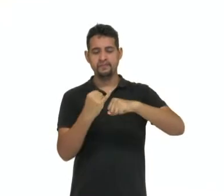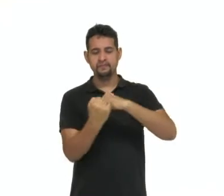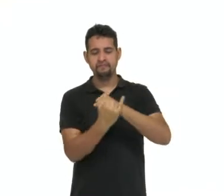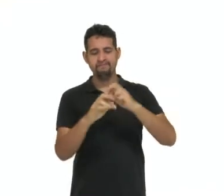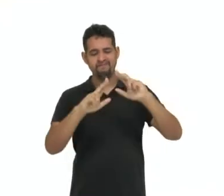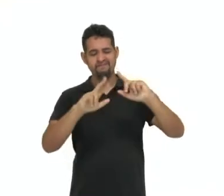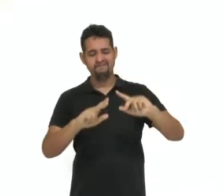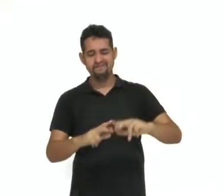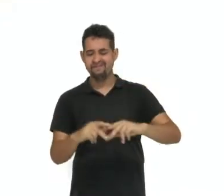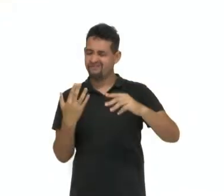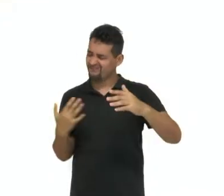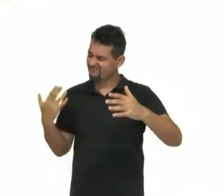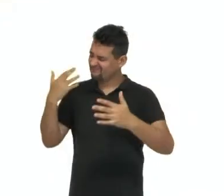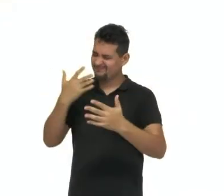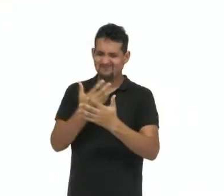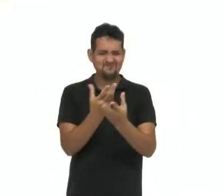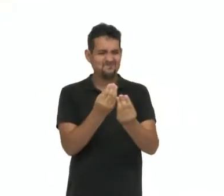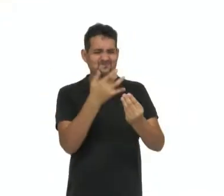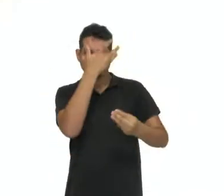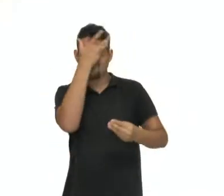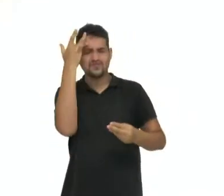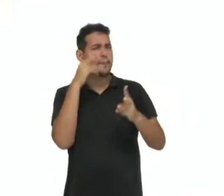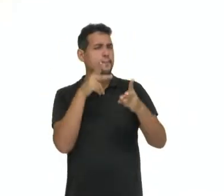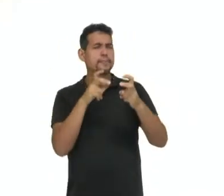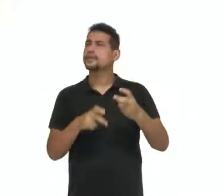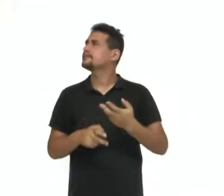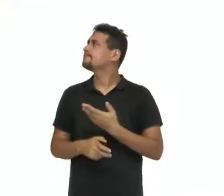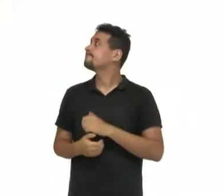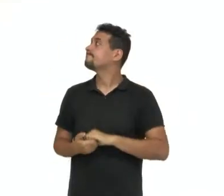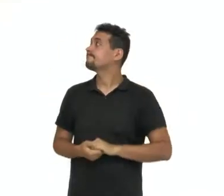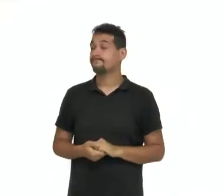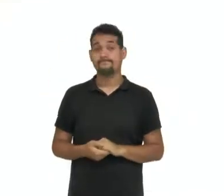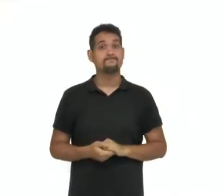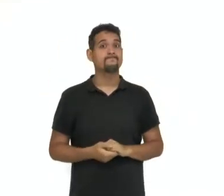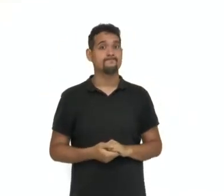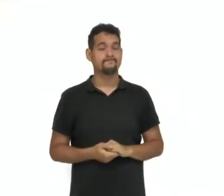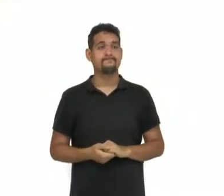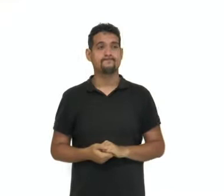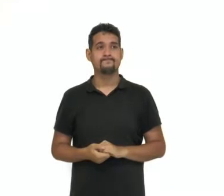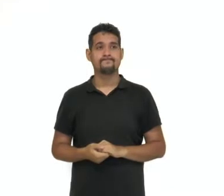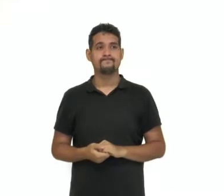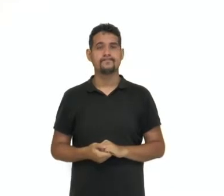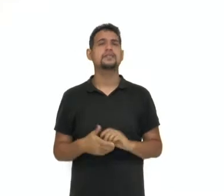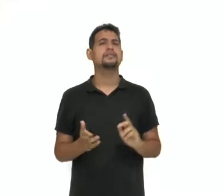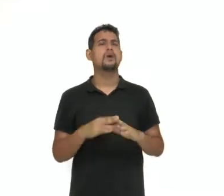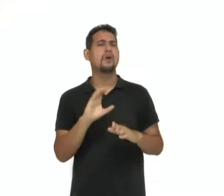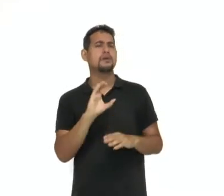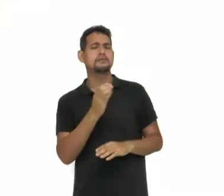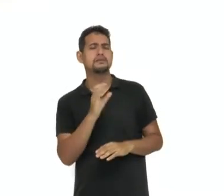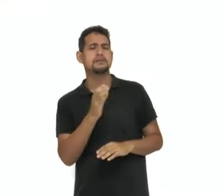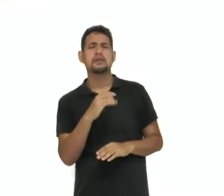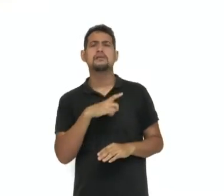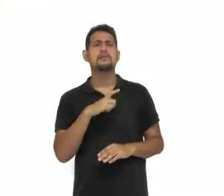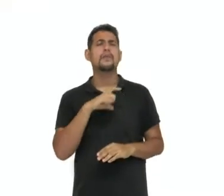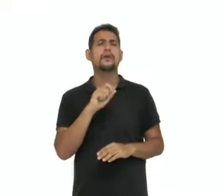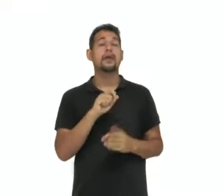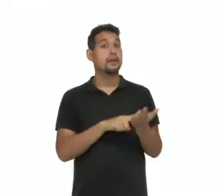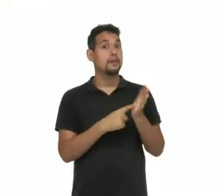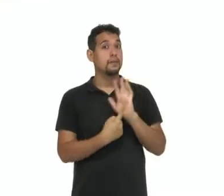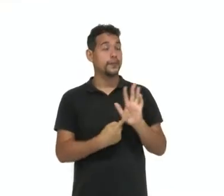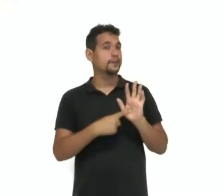de millones de personas. Miren, próxima imagen. La ciencia predice que